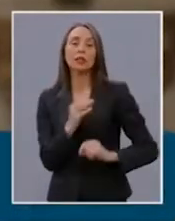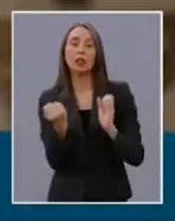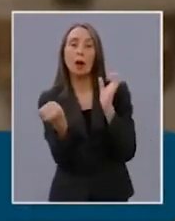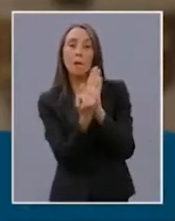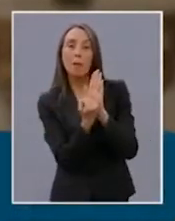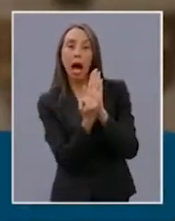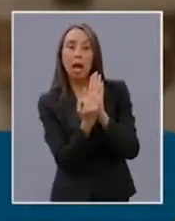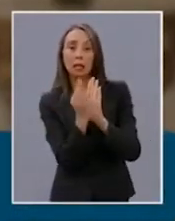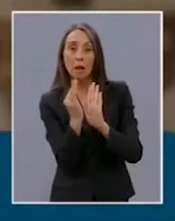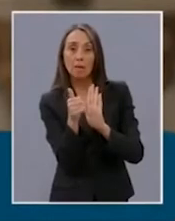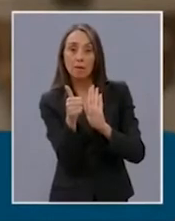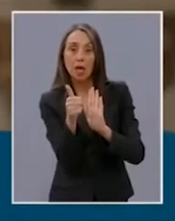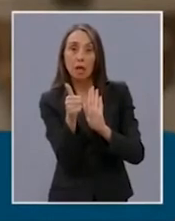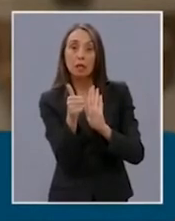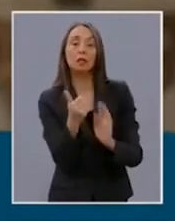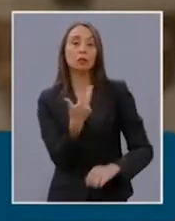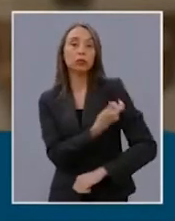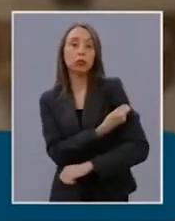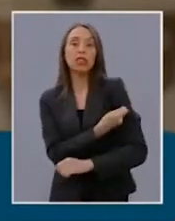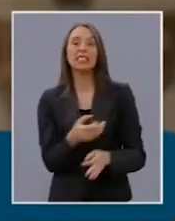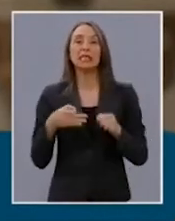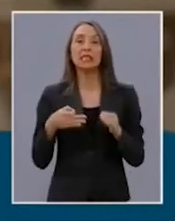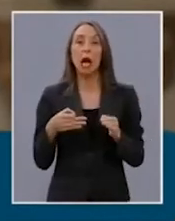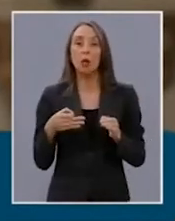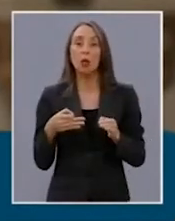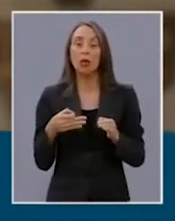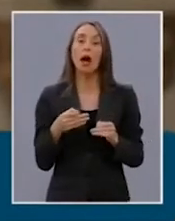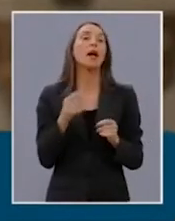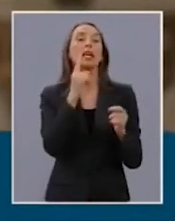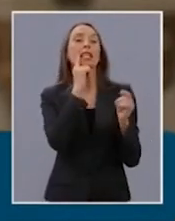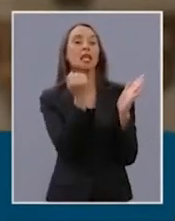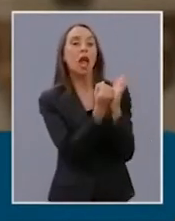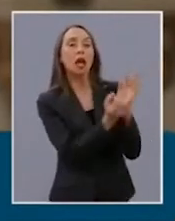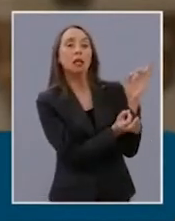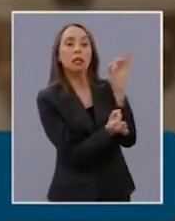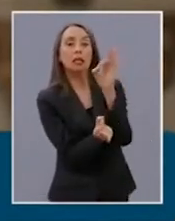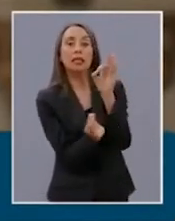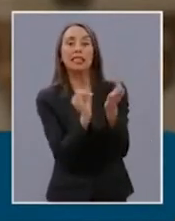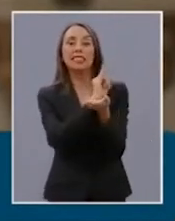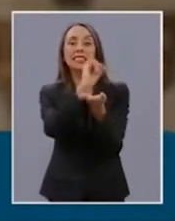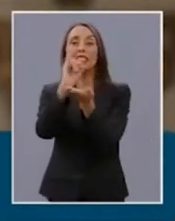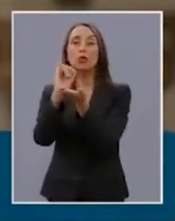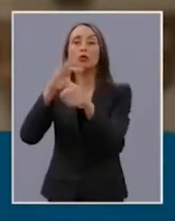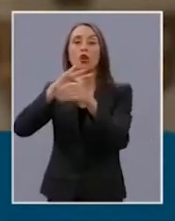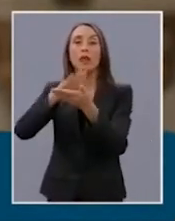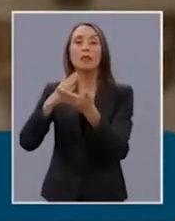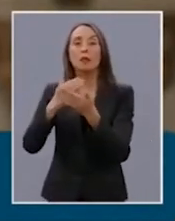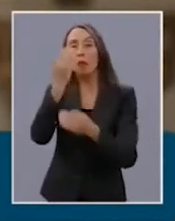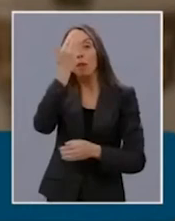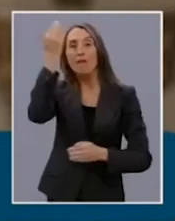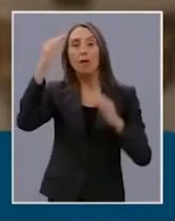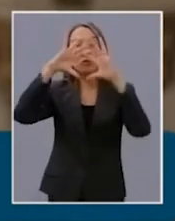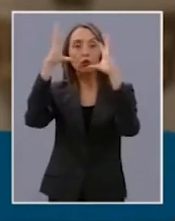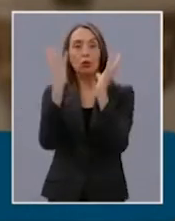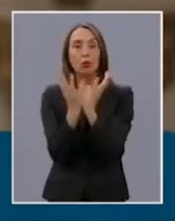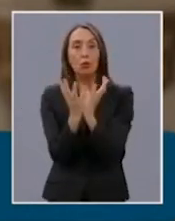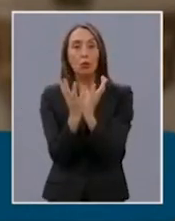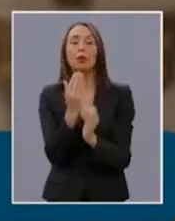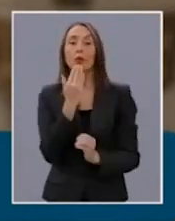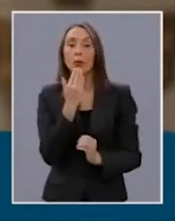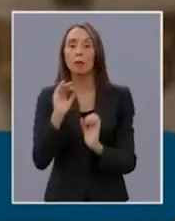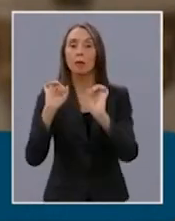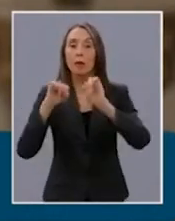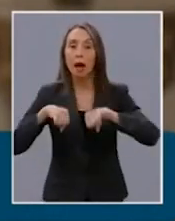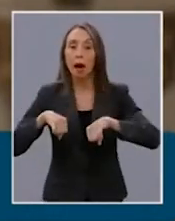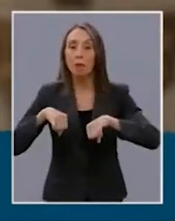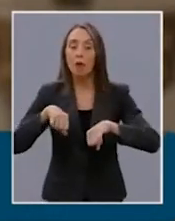de eficacia y seguridad que otorgan las instituciones sanitarias más reconocidas del mundo y también la